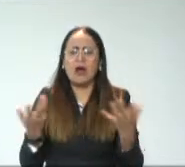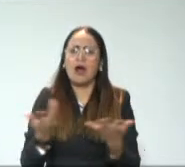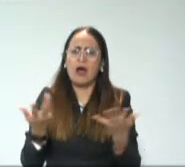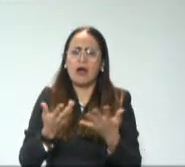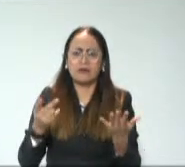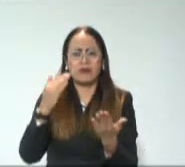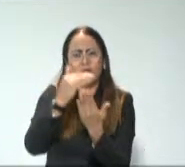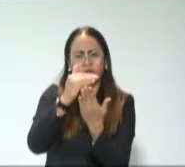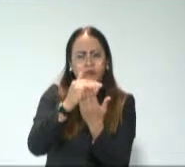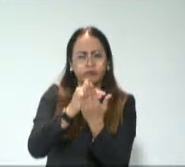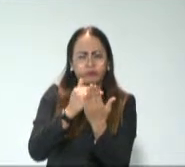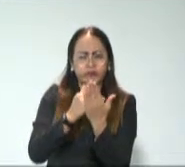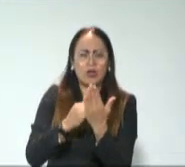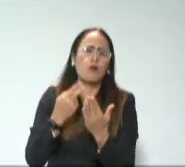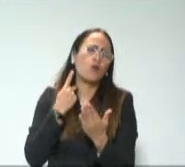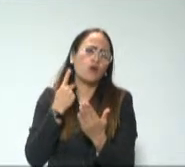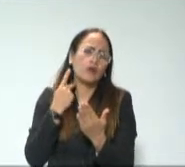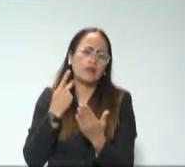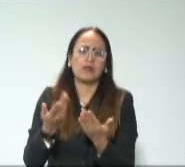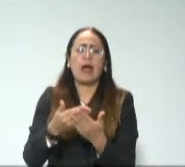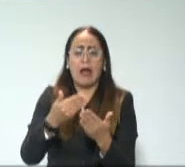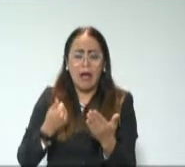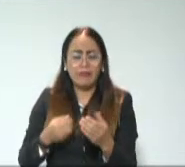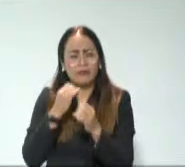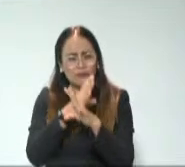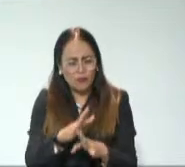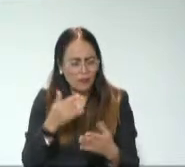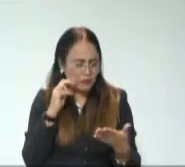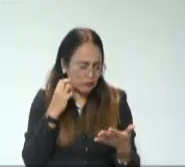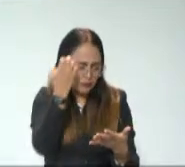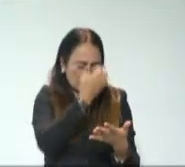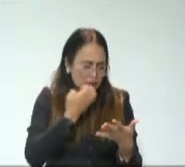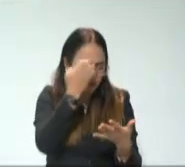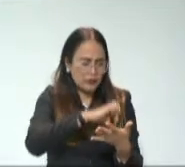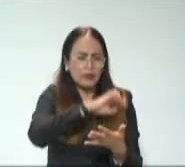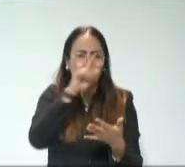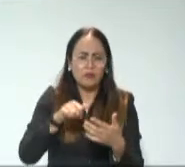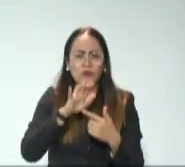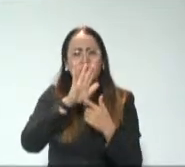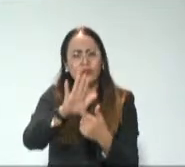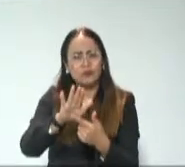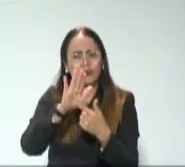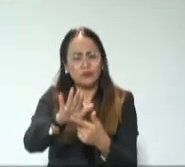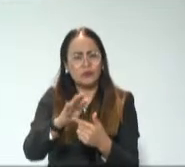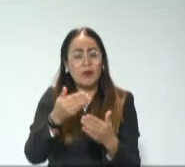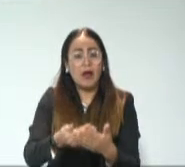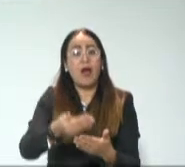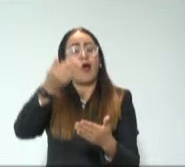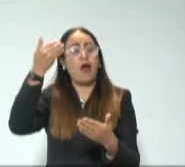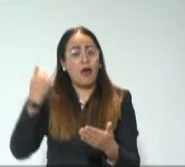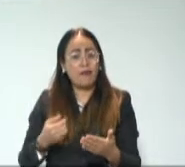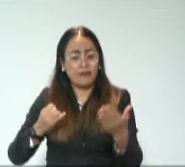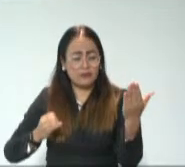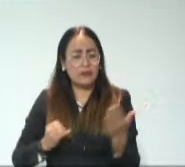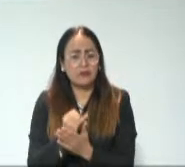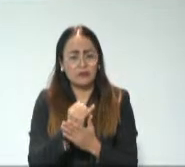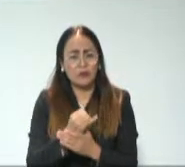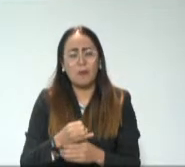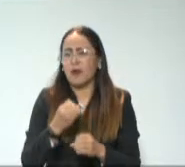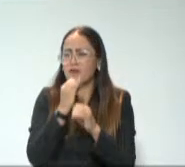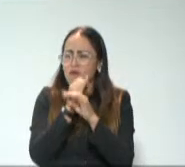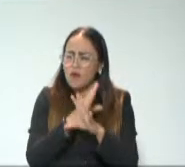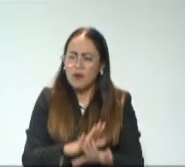públicas basadas en evidencia que habilita también o se sustenta de la toma de decisiones lo más informadas